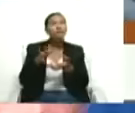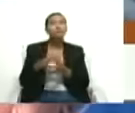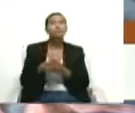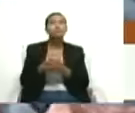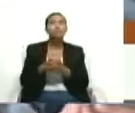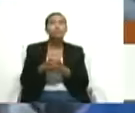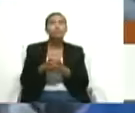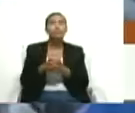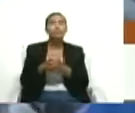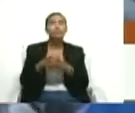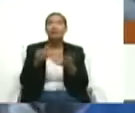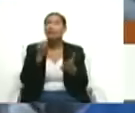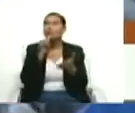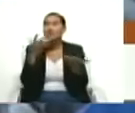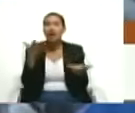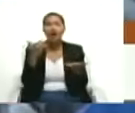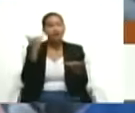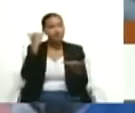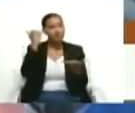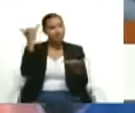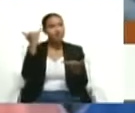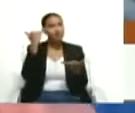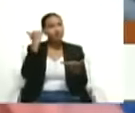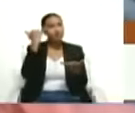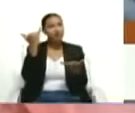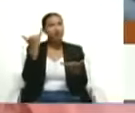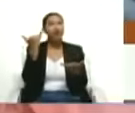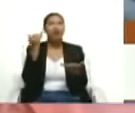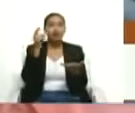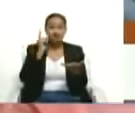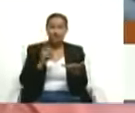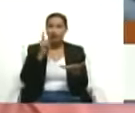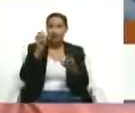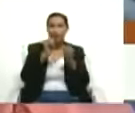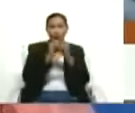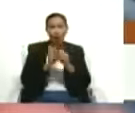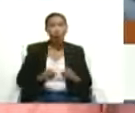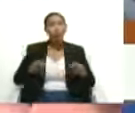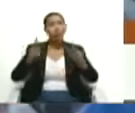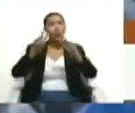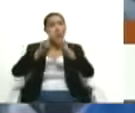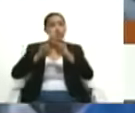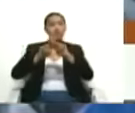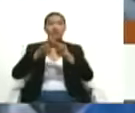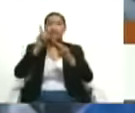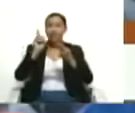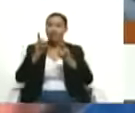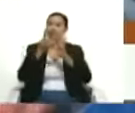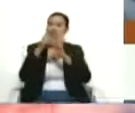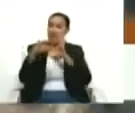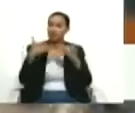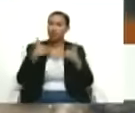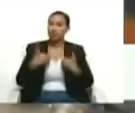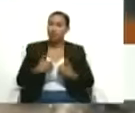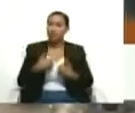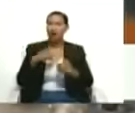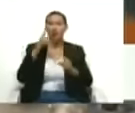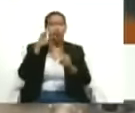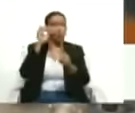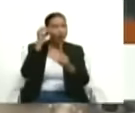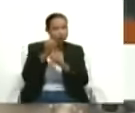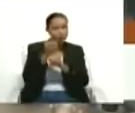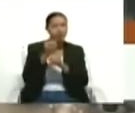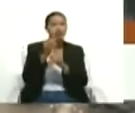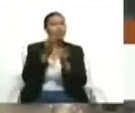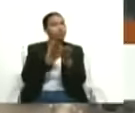quien rija las relaciones internacionales sea la Carta de las Naciones Unidas, sus principios, sus propósitos, el derecho